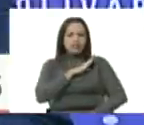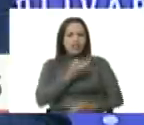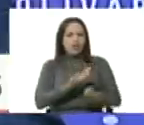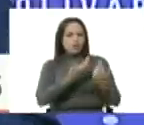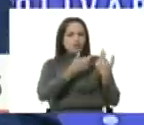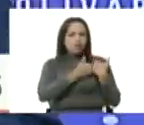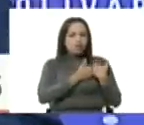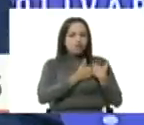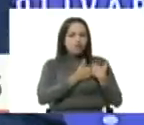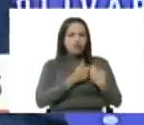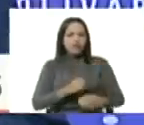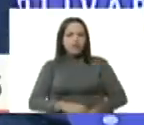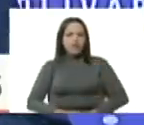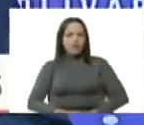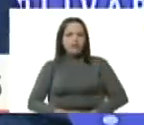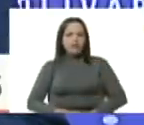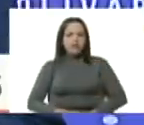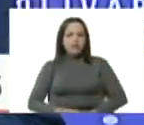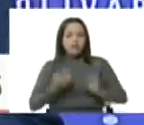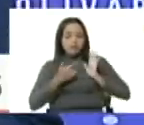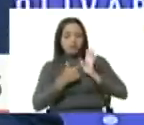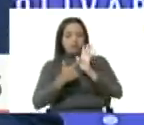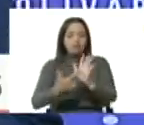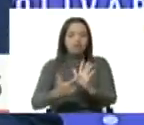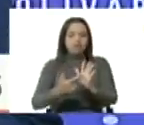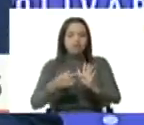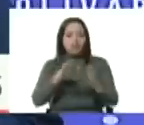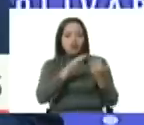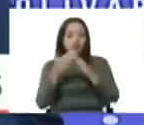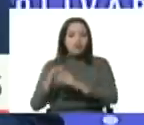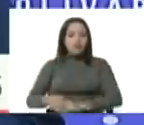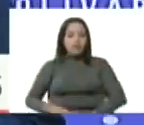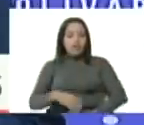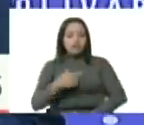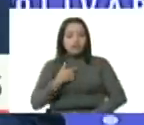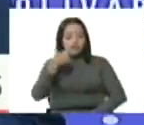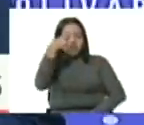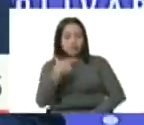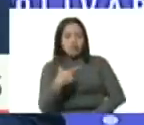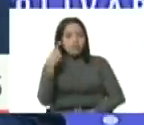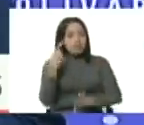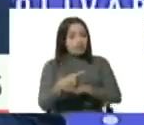responsabilidades públicas, figuración pública, uno debe ser lo más